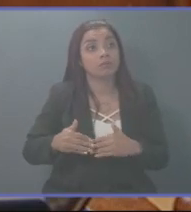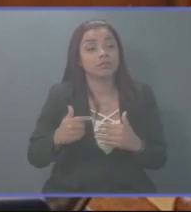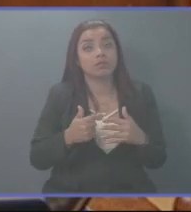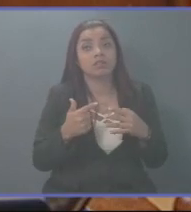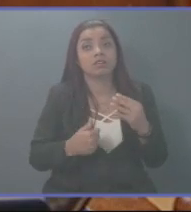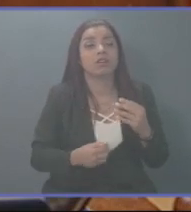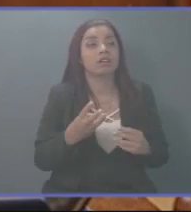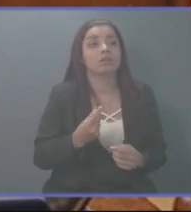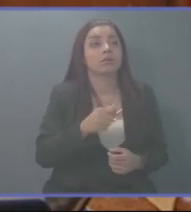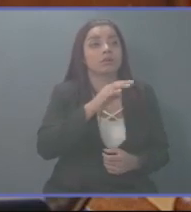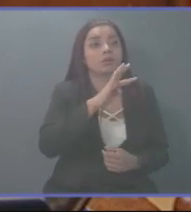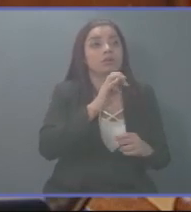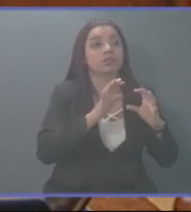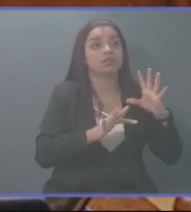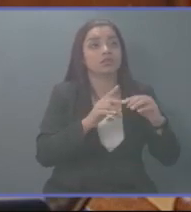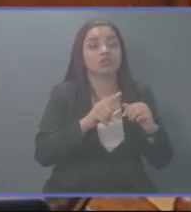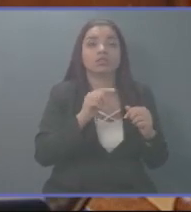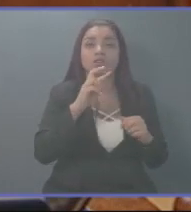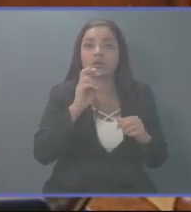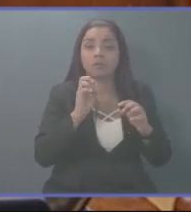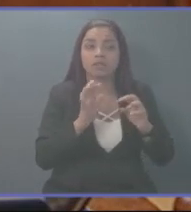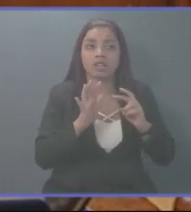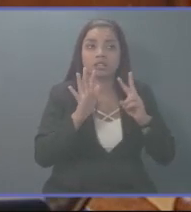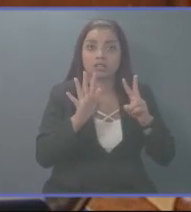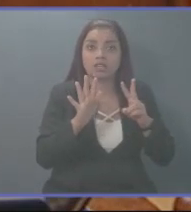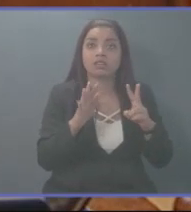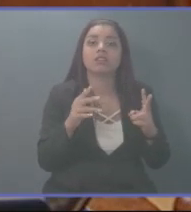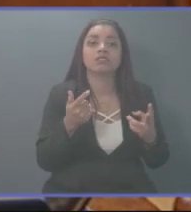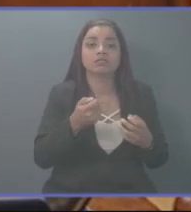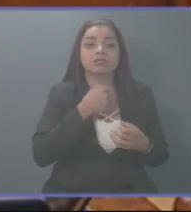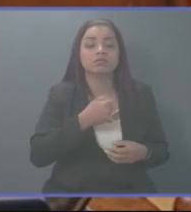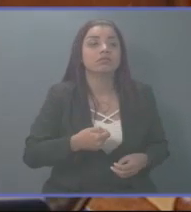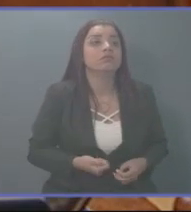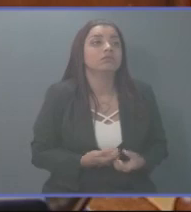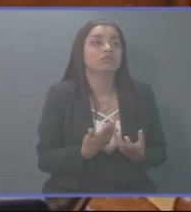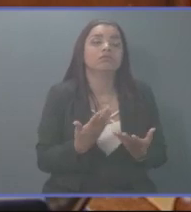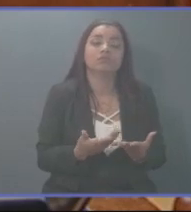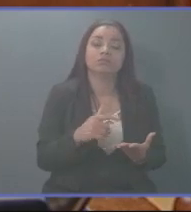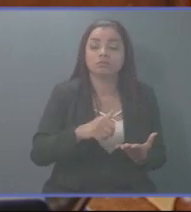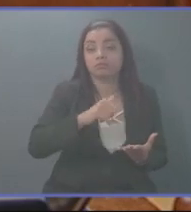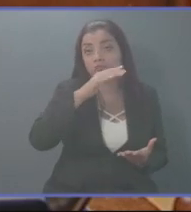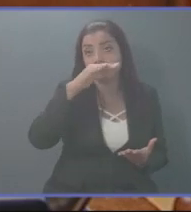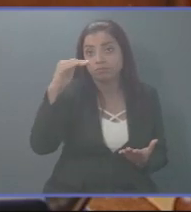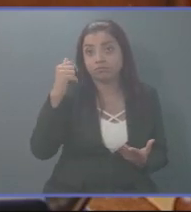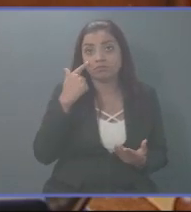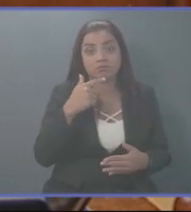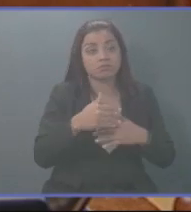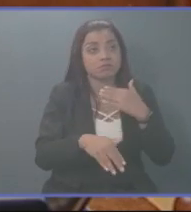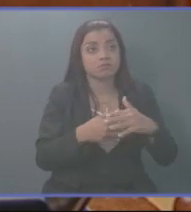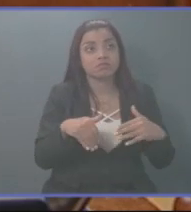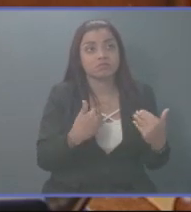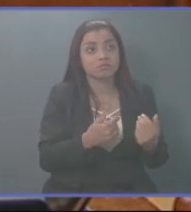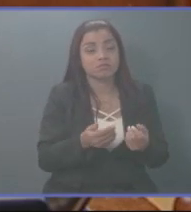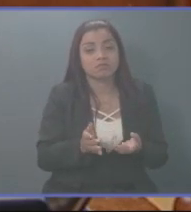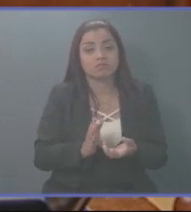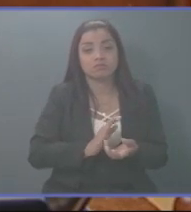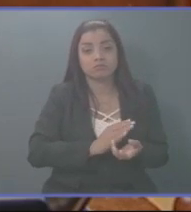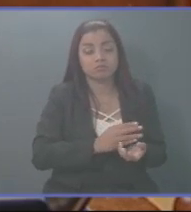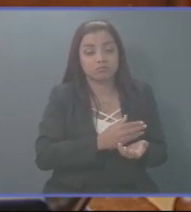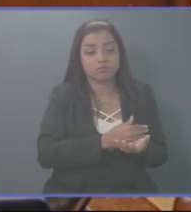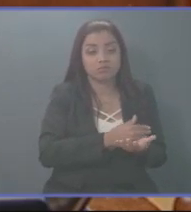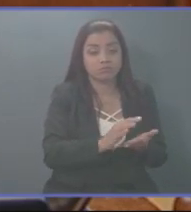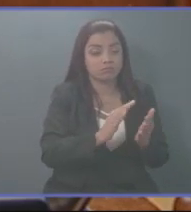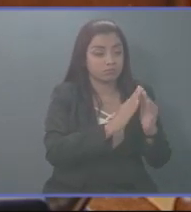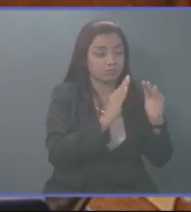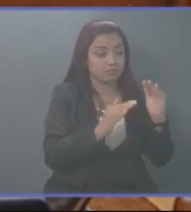referencia 411-2017, señaló que en el país existe un fenómeno de desplazamiento forzado